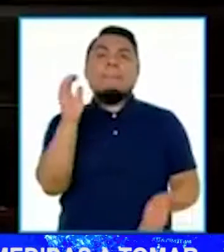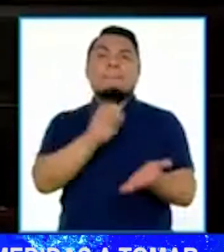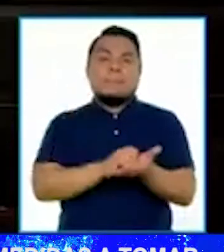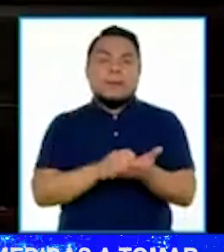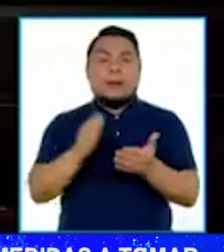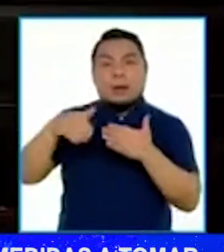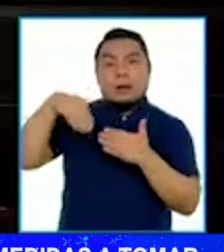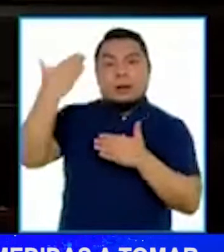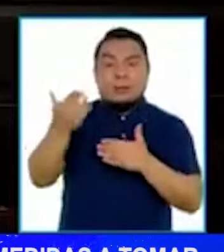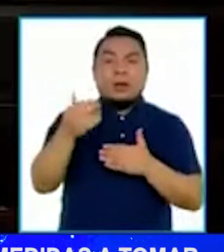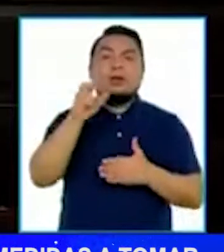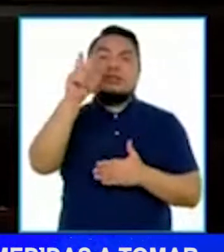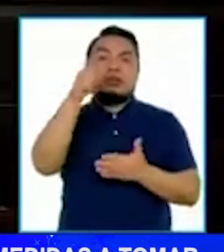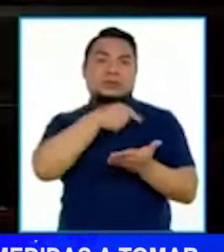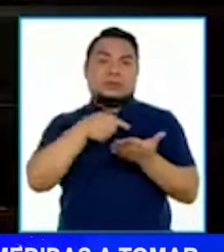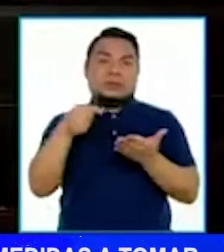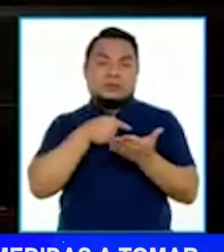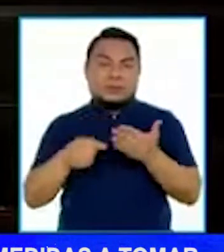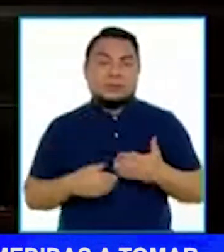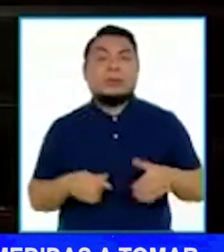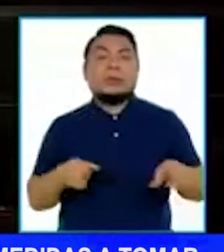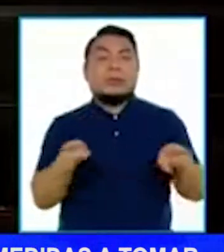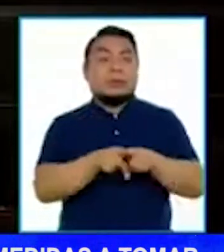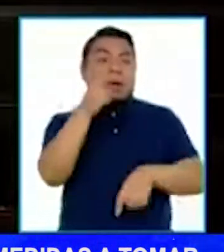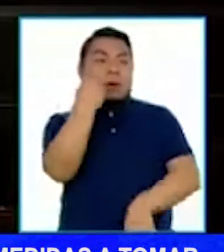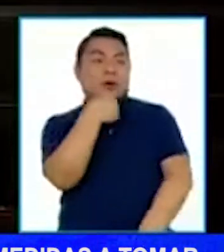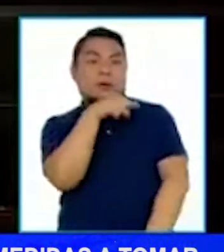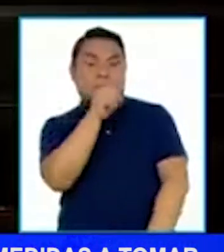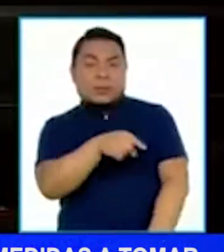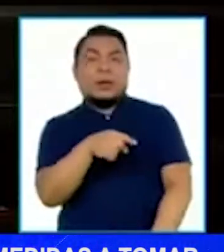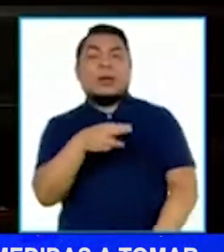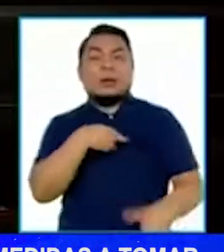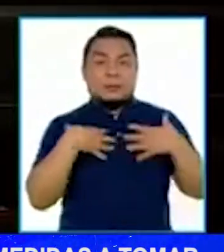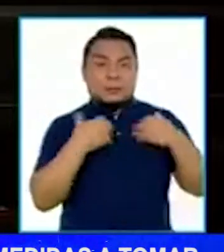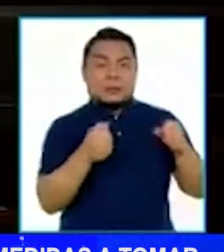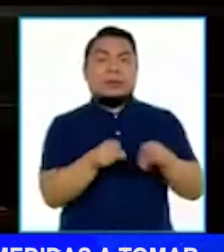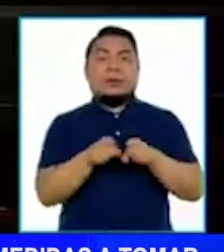más en las próximas 2 semanas, tanto en los hospitales